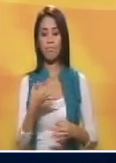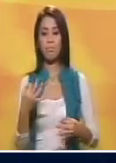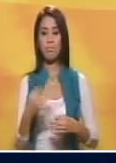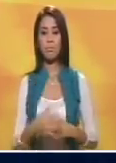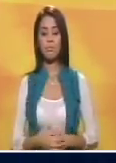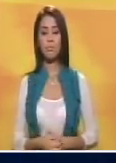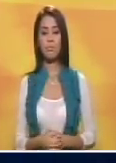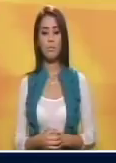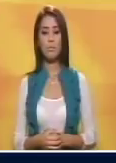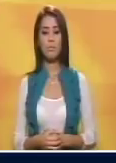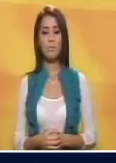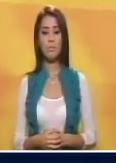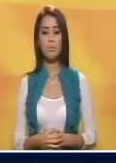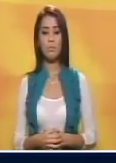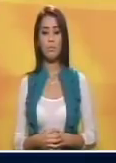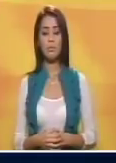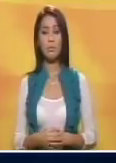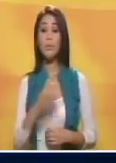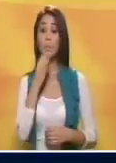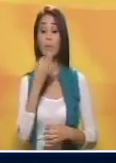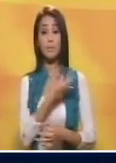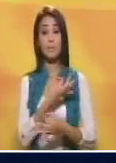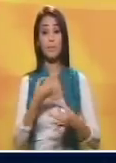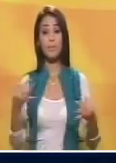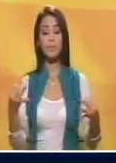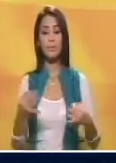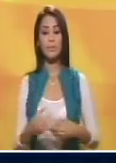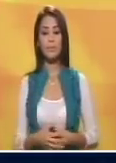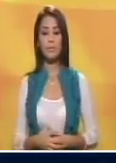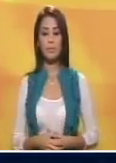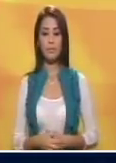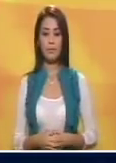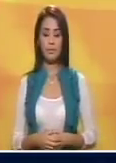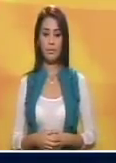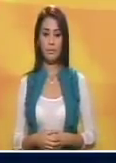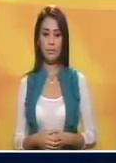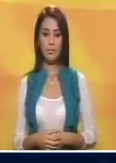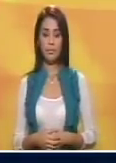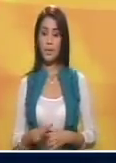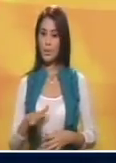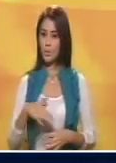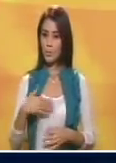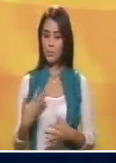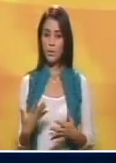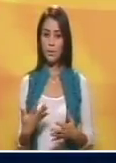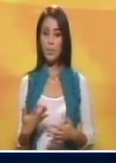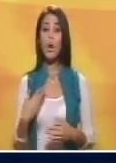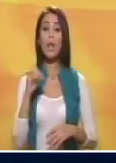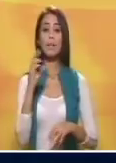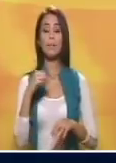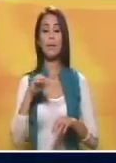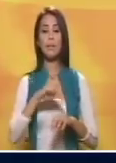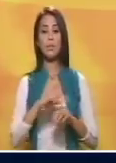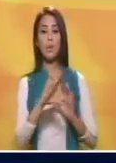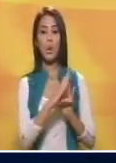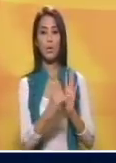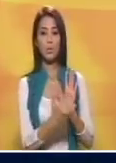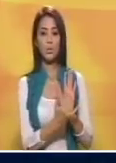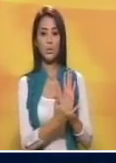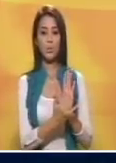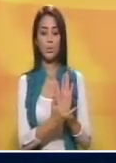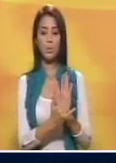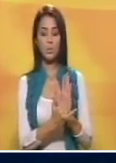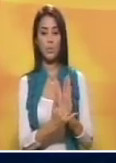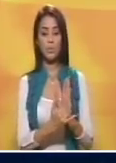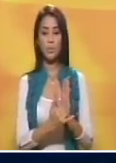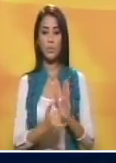de muy eficiente, muy, muy efectiva, de manera tal que podamos, la Asamblea Nacional Constituyente,